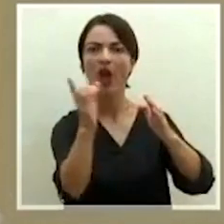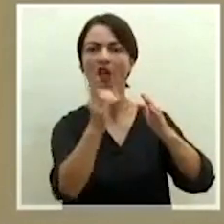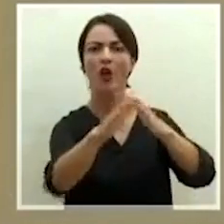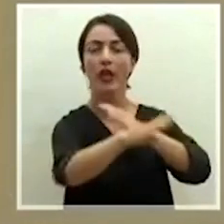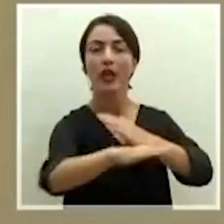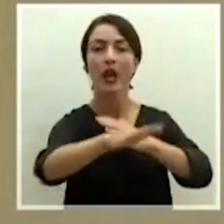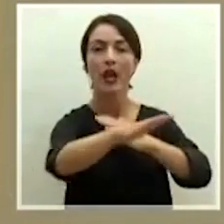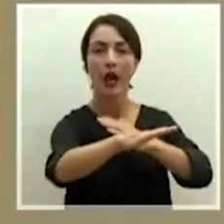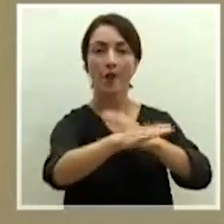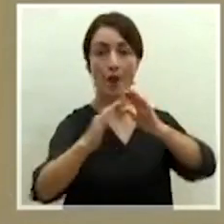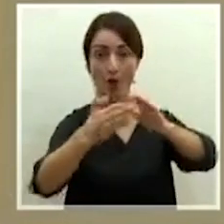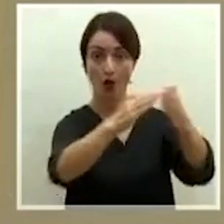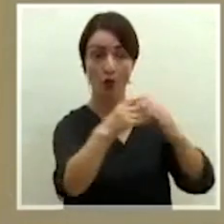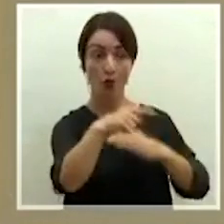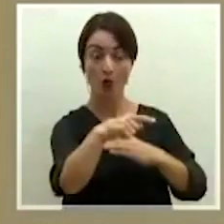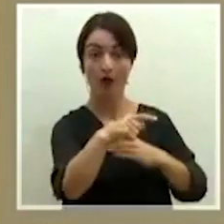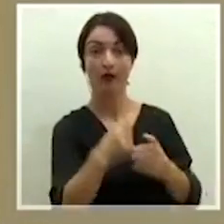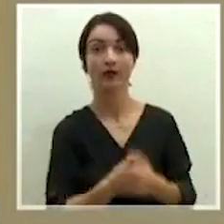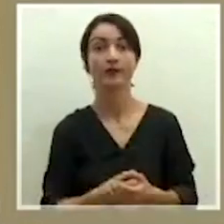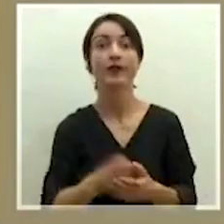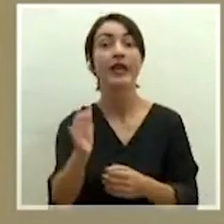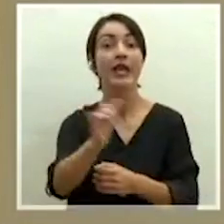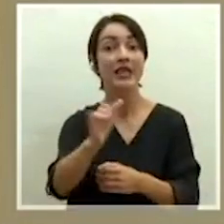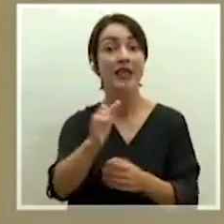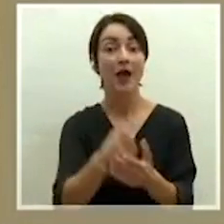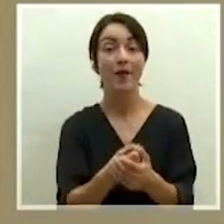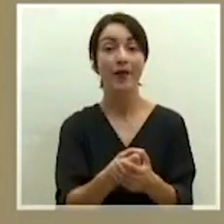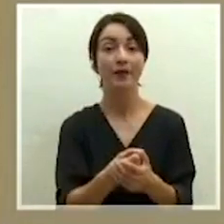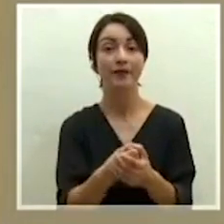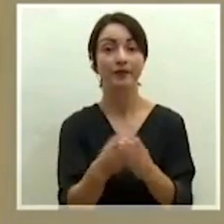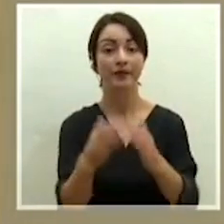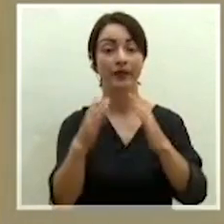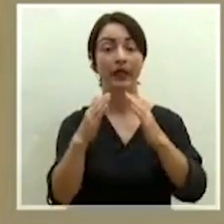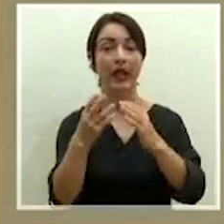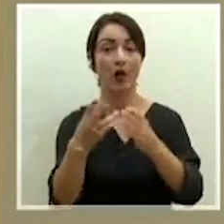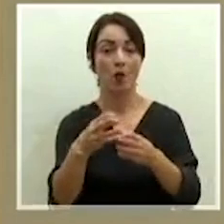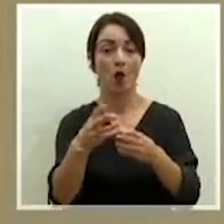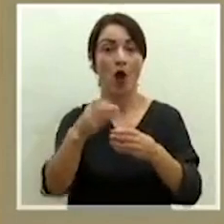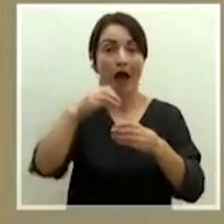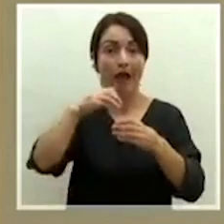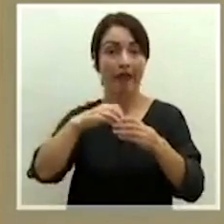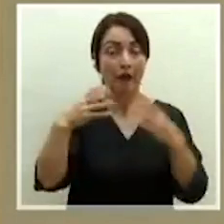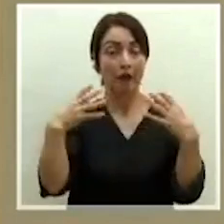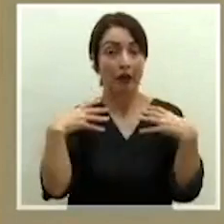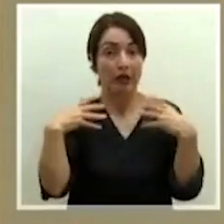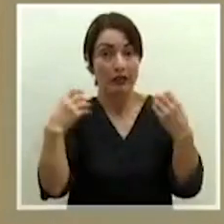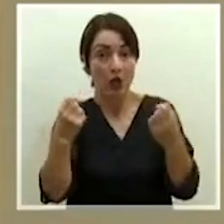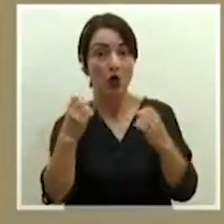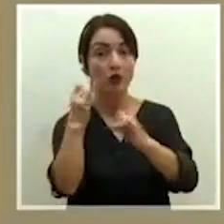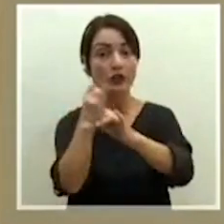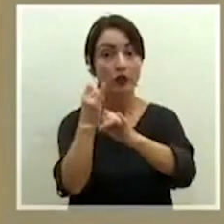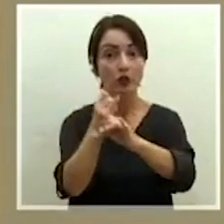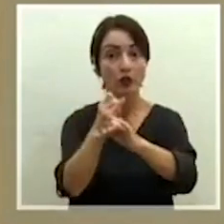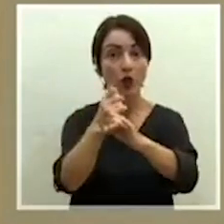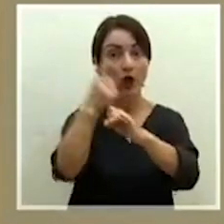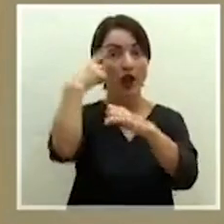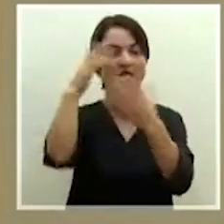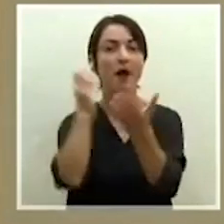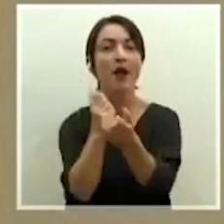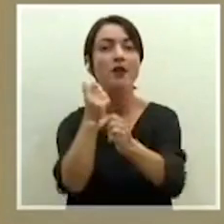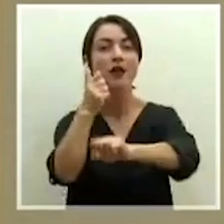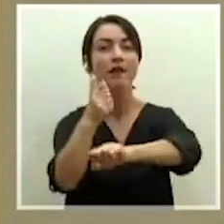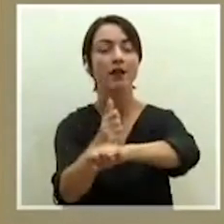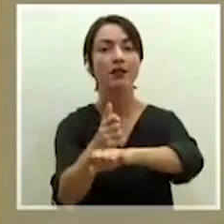nivel comunitario, y también intramuros dentro de los establecimientos de la salud, para implementar las medidas